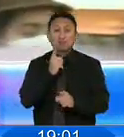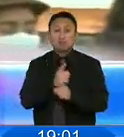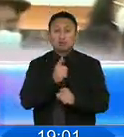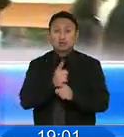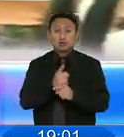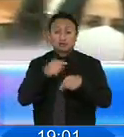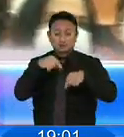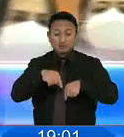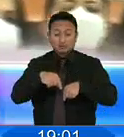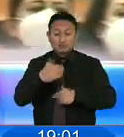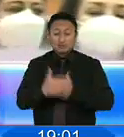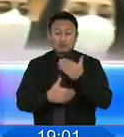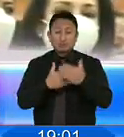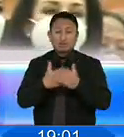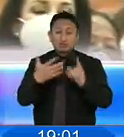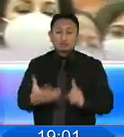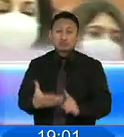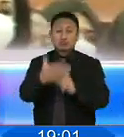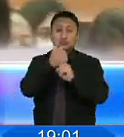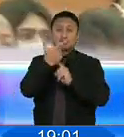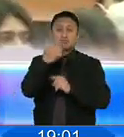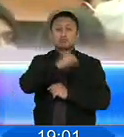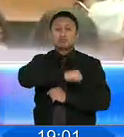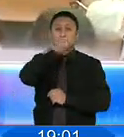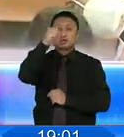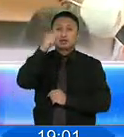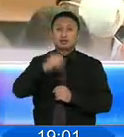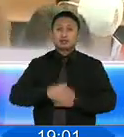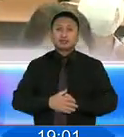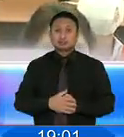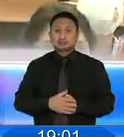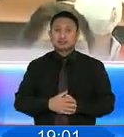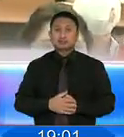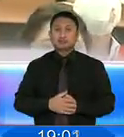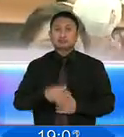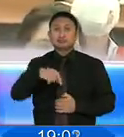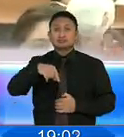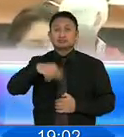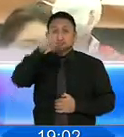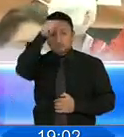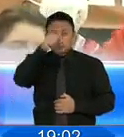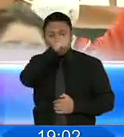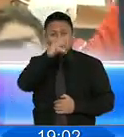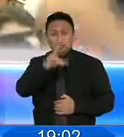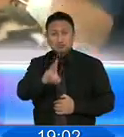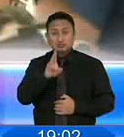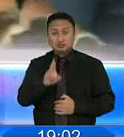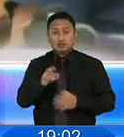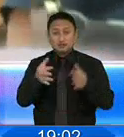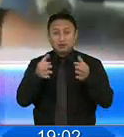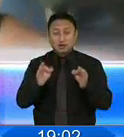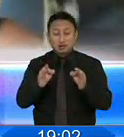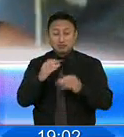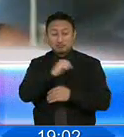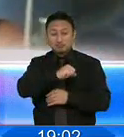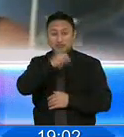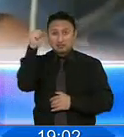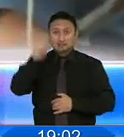a lograr una victoria popular este domingo 7 de febrero.